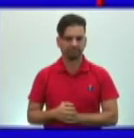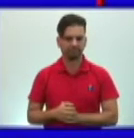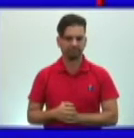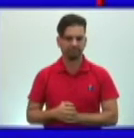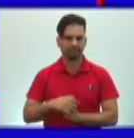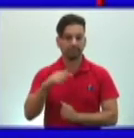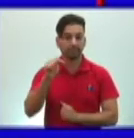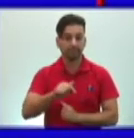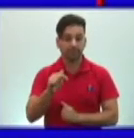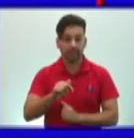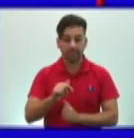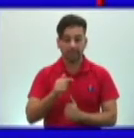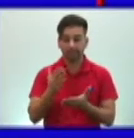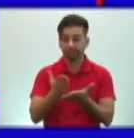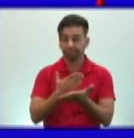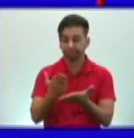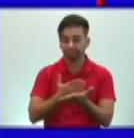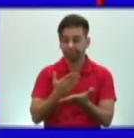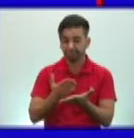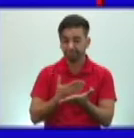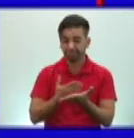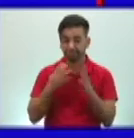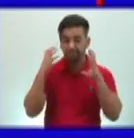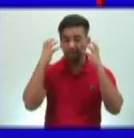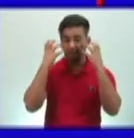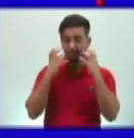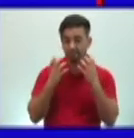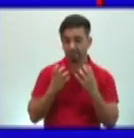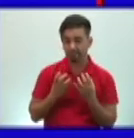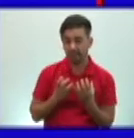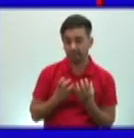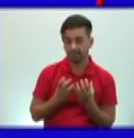de los marxistas que sencillamente no